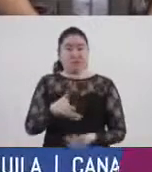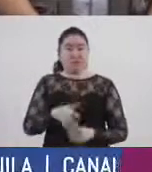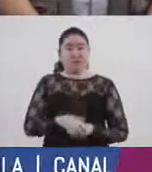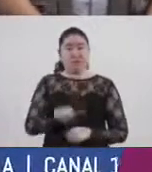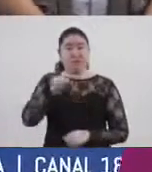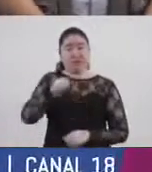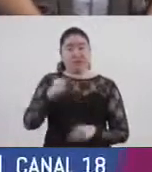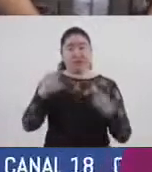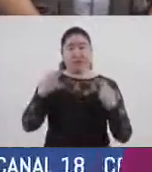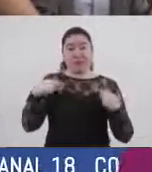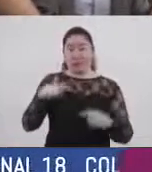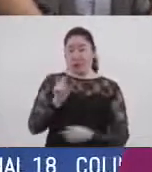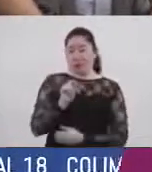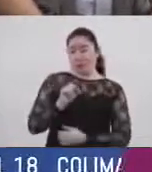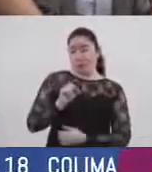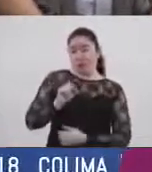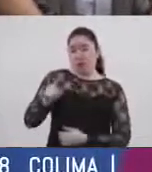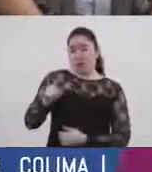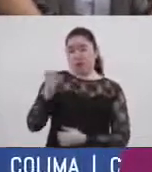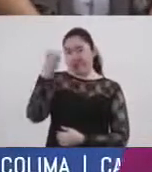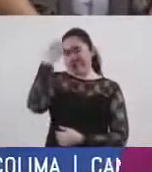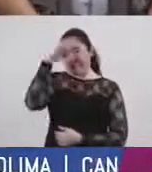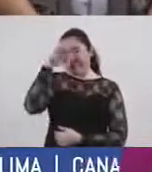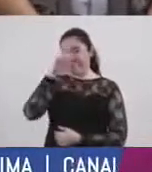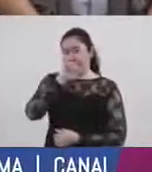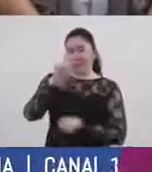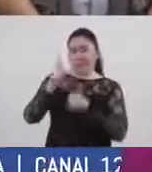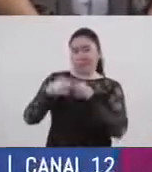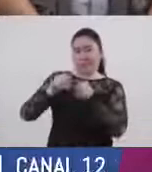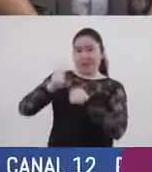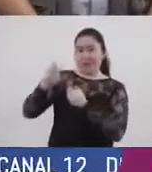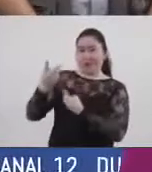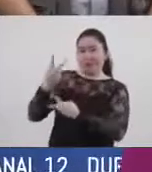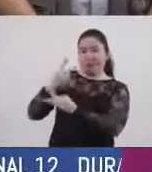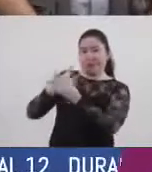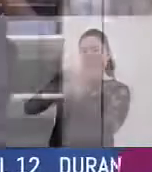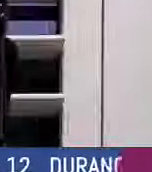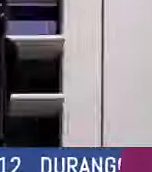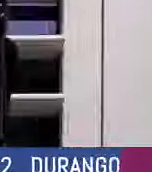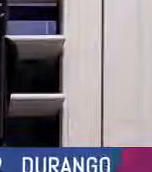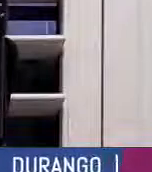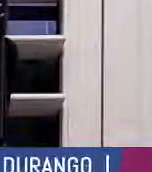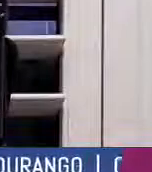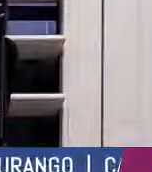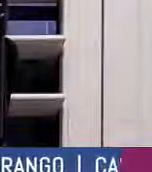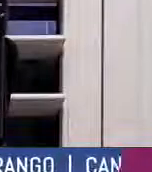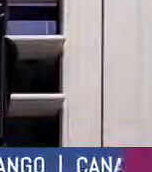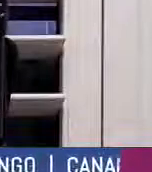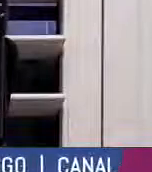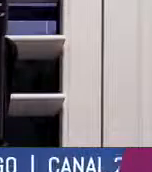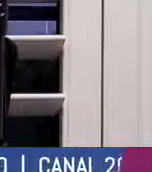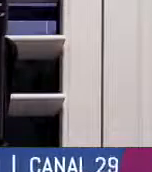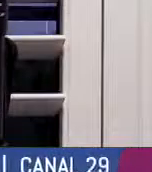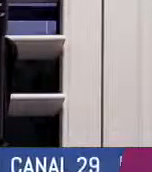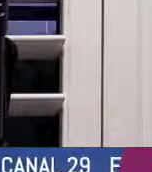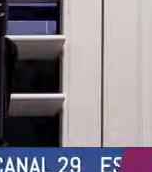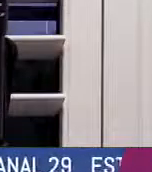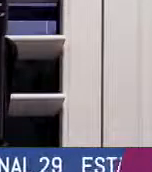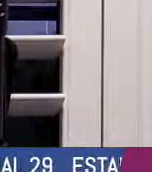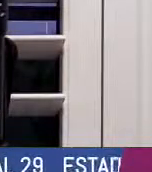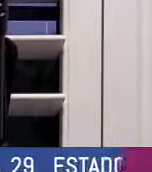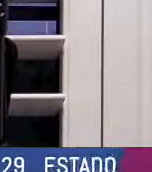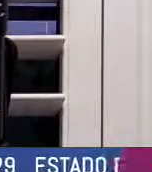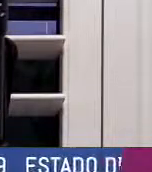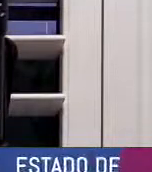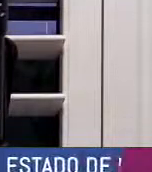profesionales expertos internacionales te digo que van a estar viniendo al lugar después de que en